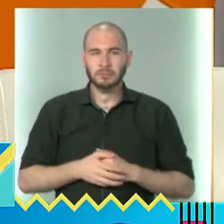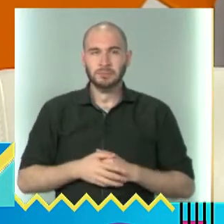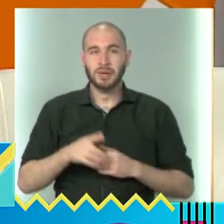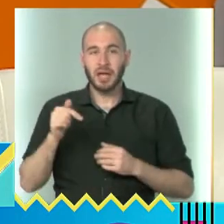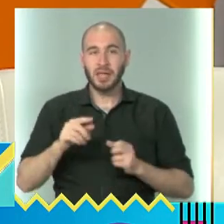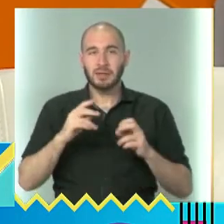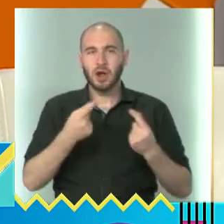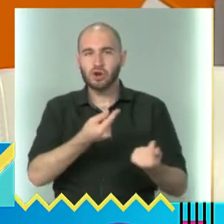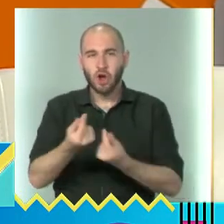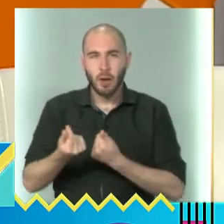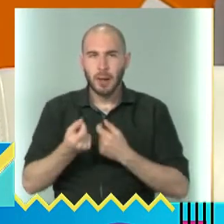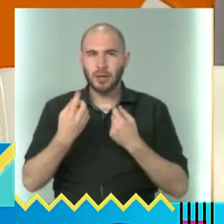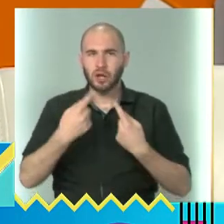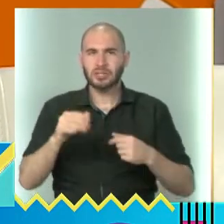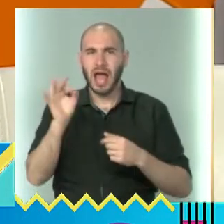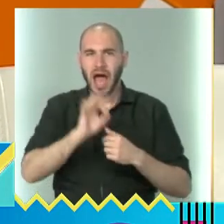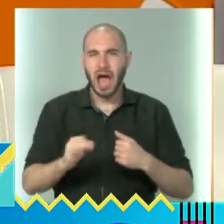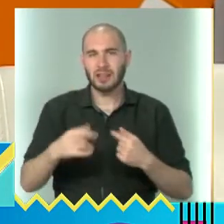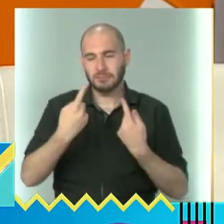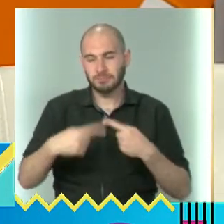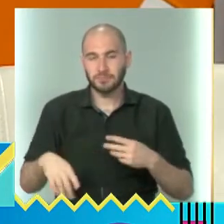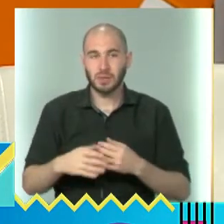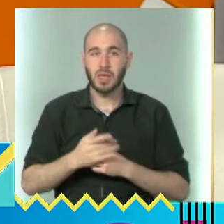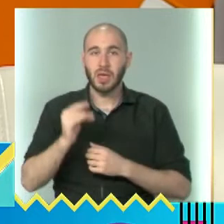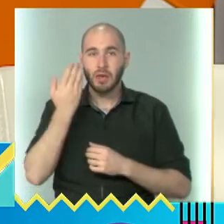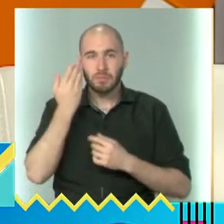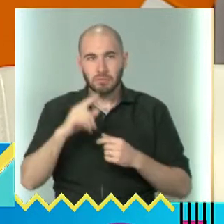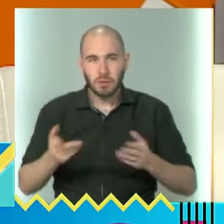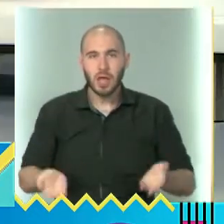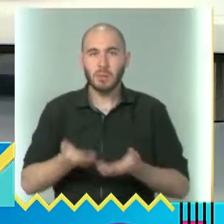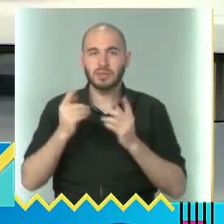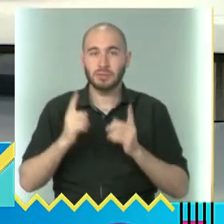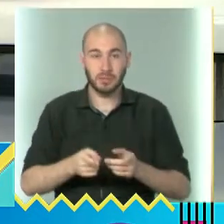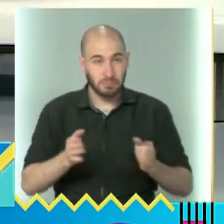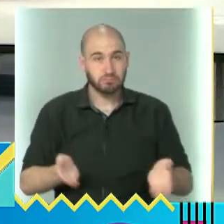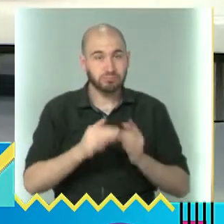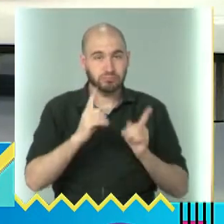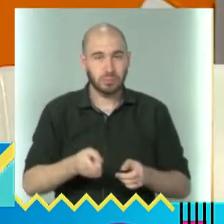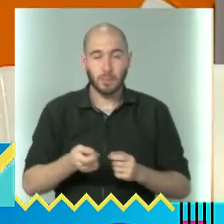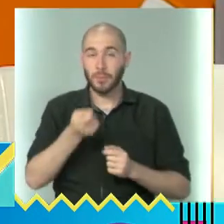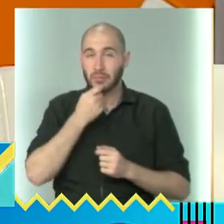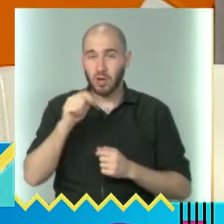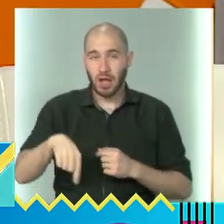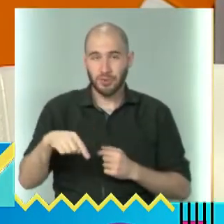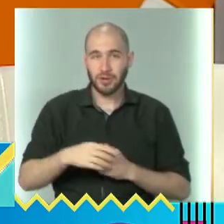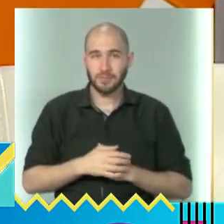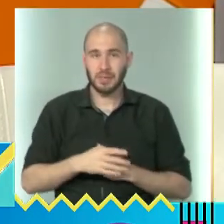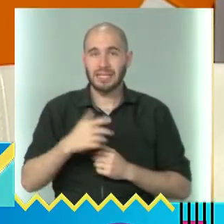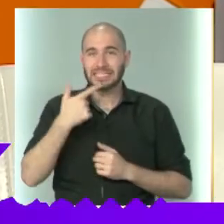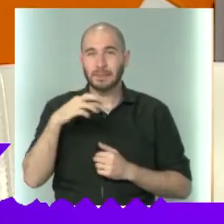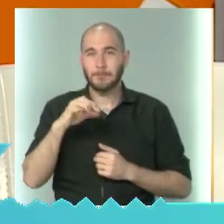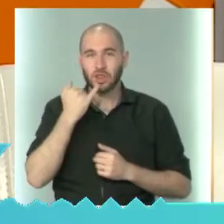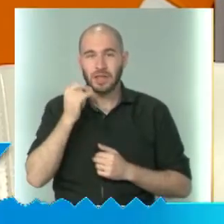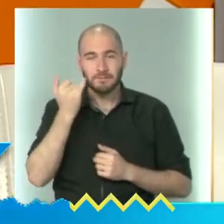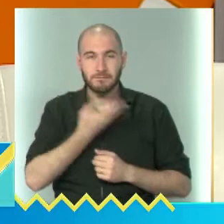verlo del lado del consumo, porque todo lo que es arte, todo esto, las redes sociales impulsaron también el consumo. También lo impulsan. Porque ahora, por ejemplo, qué sé yo, con Spotify vos